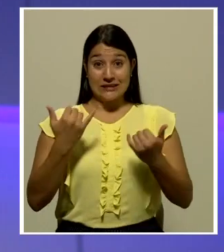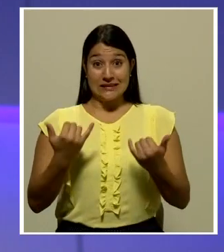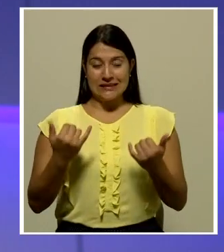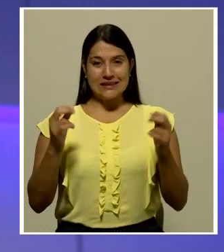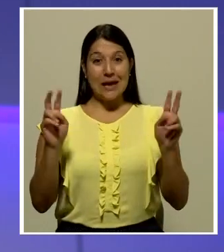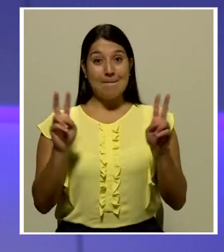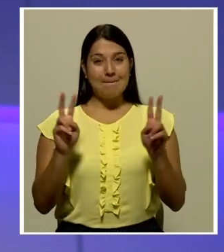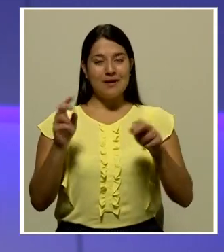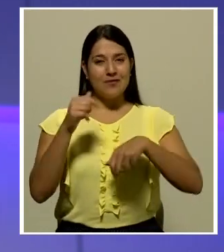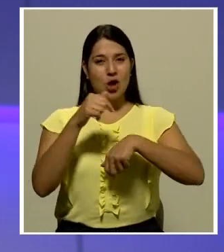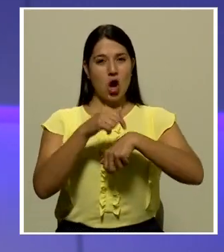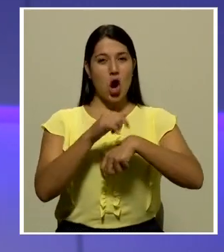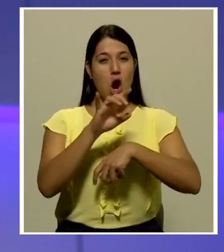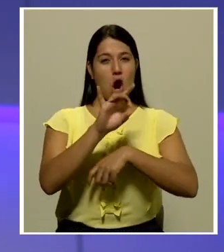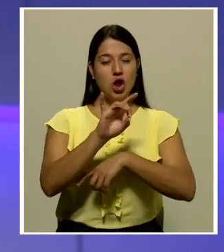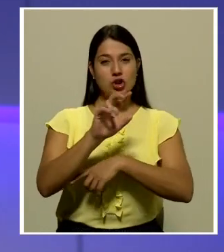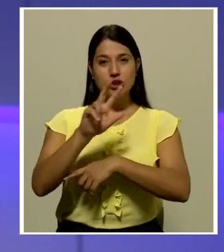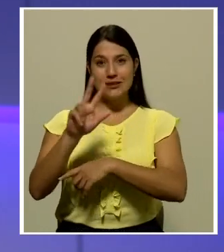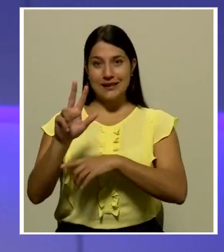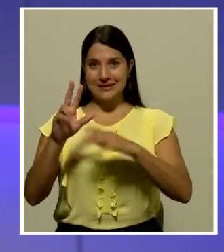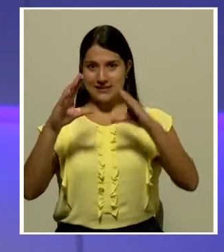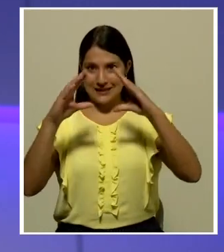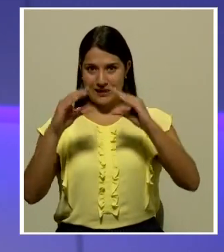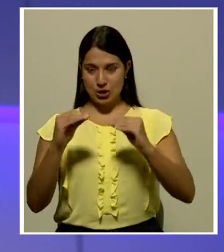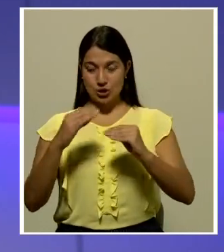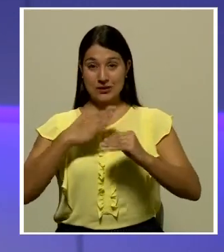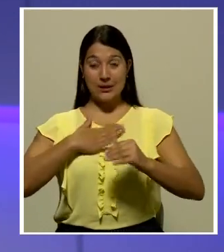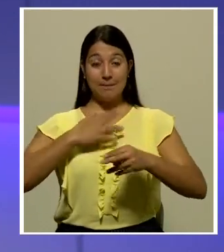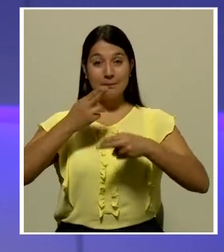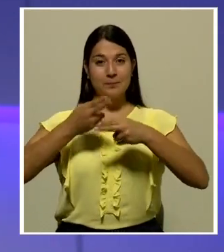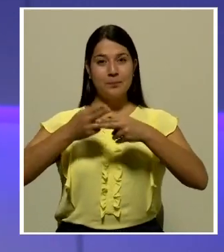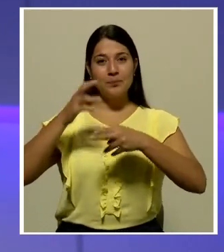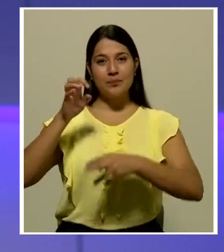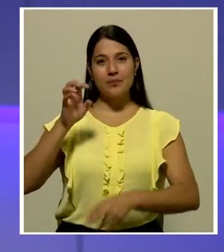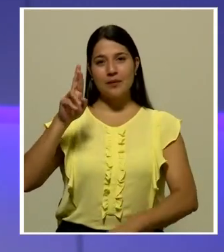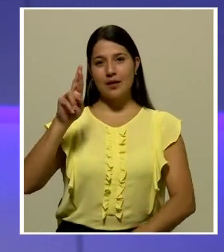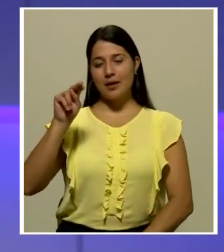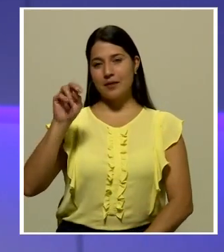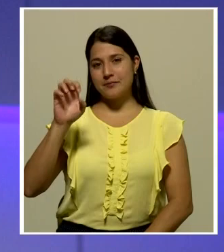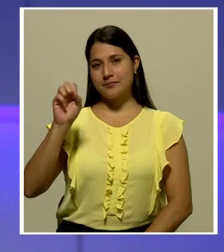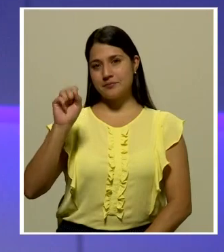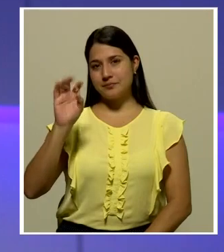8 de la noche con 3 minutos. Soy Ernesto Rivera.